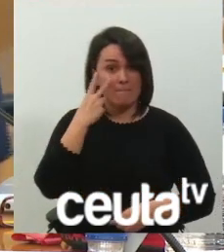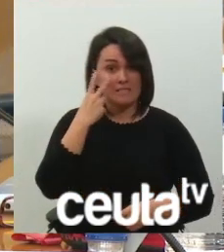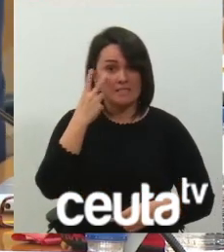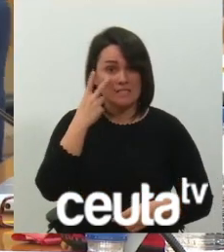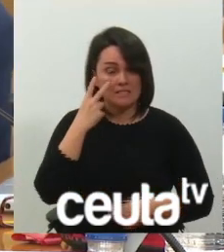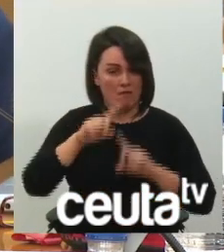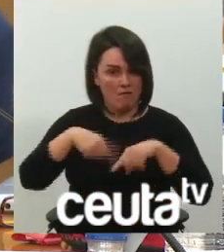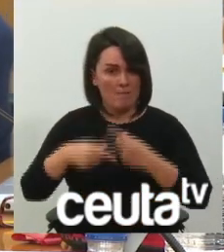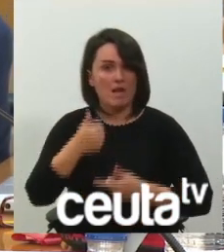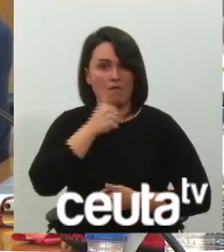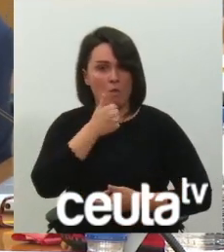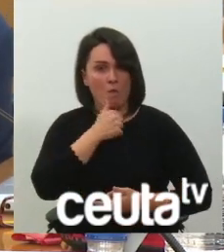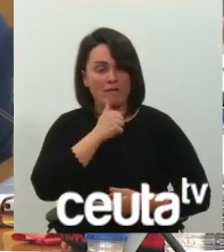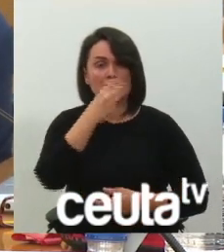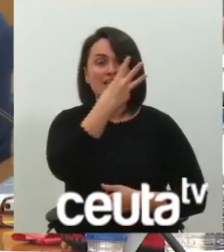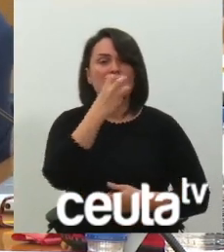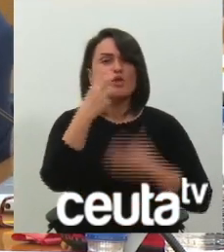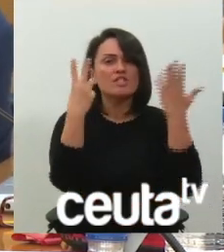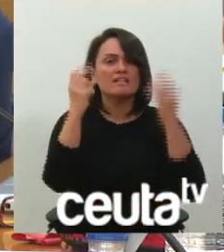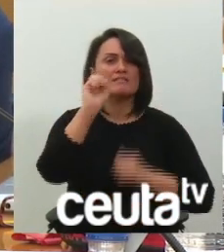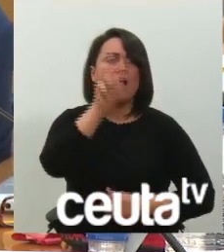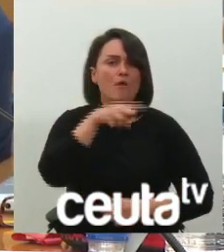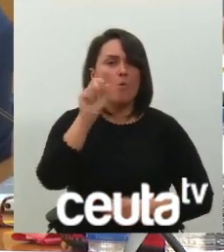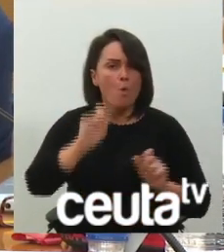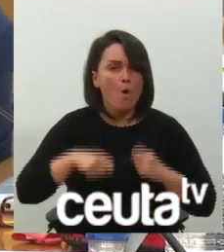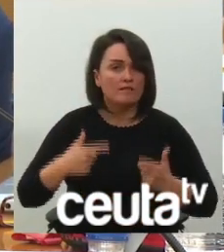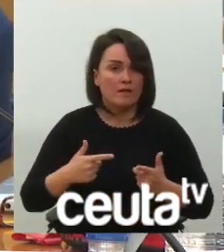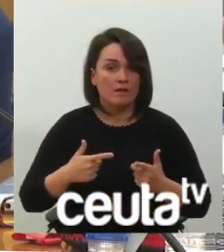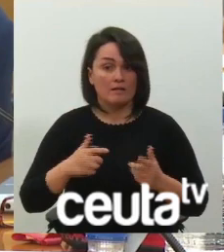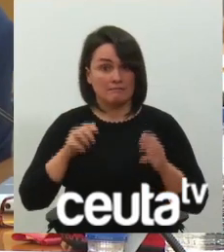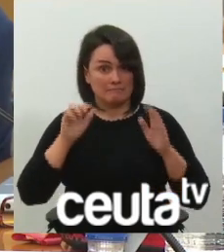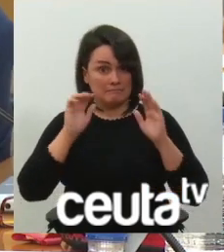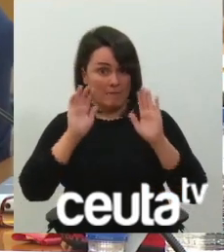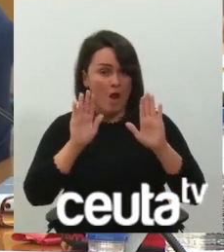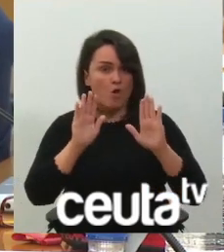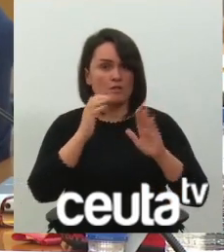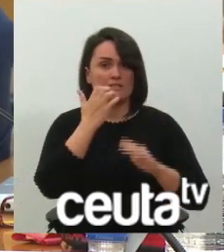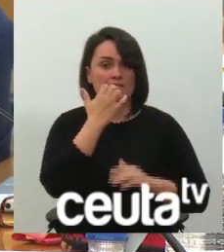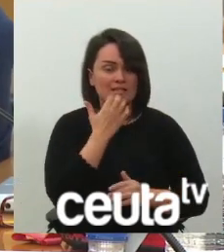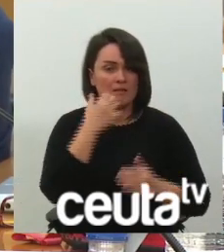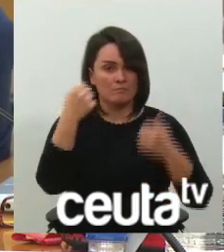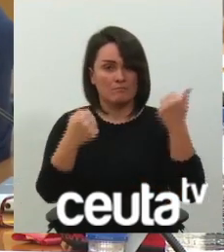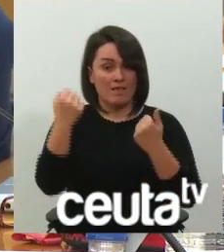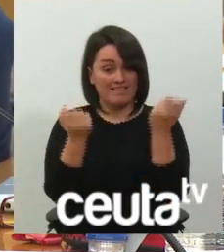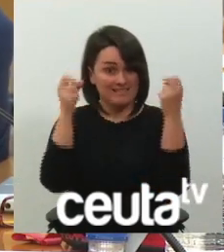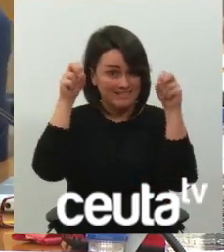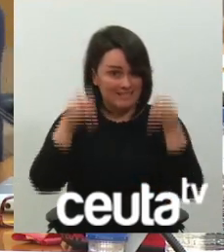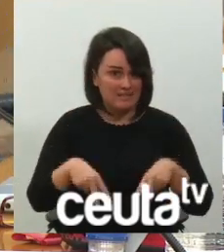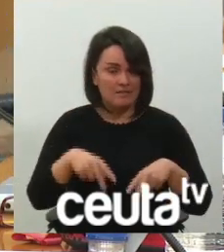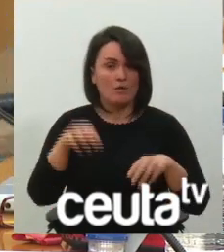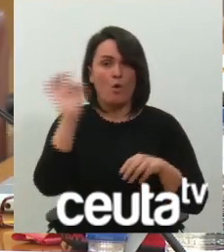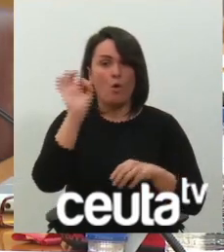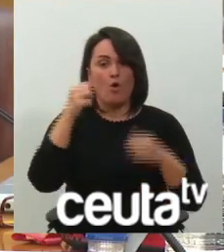euros pero es que si vienes sin vehículo si deja su coche en algeciras o viene sin vehículo